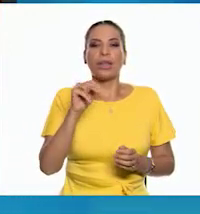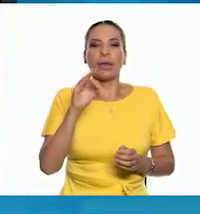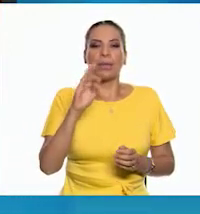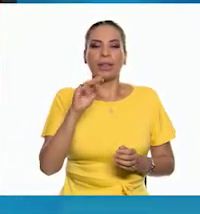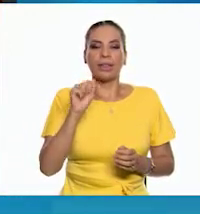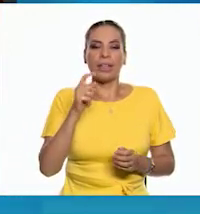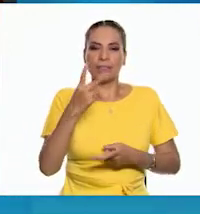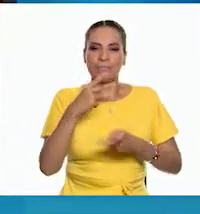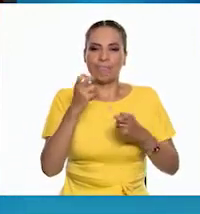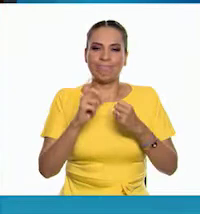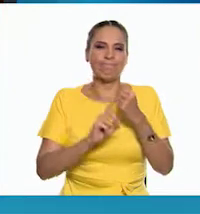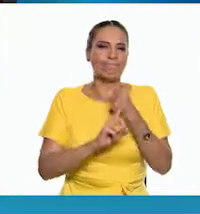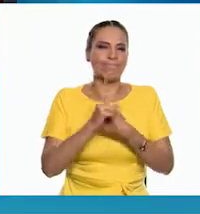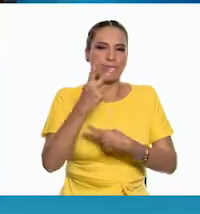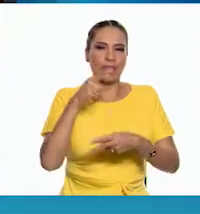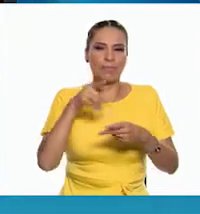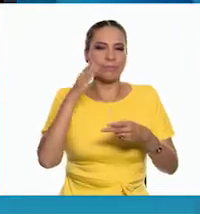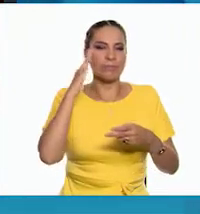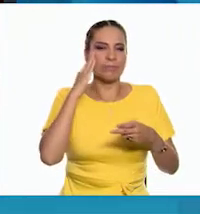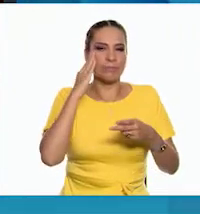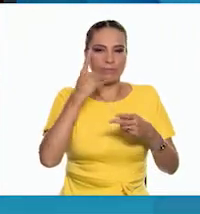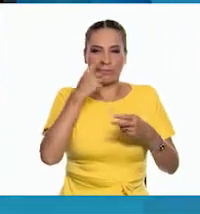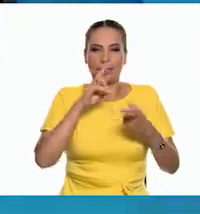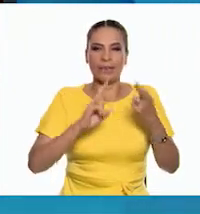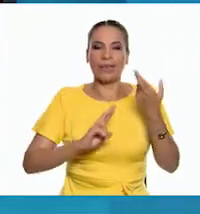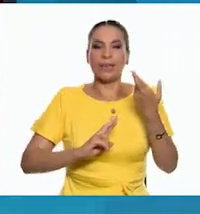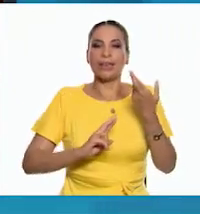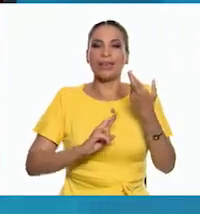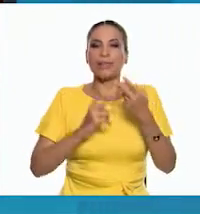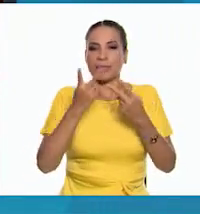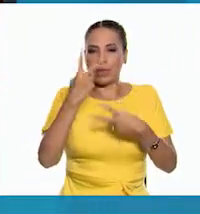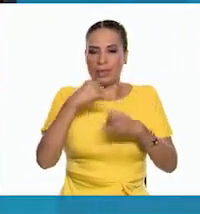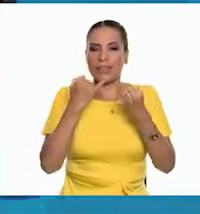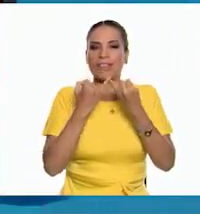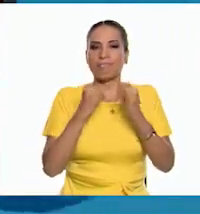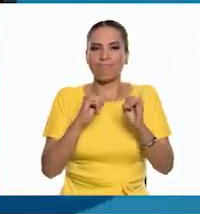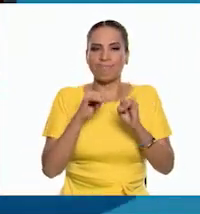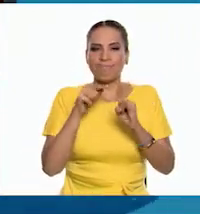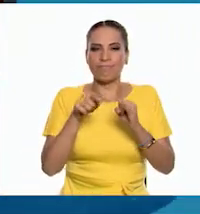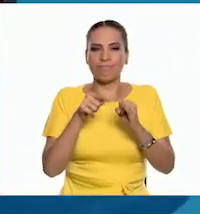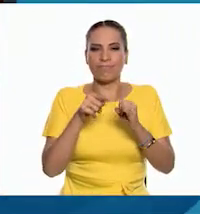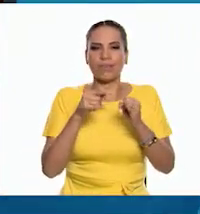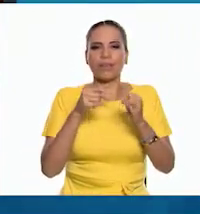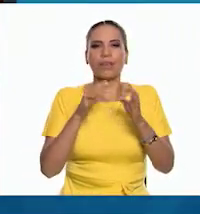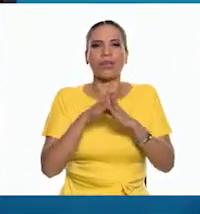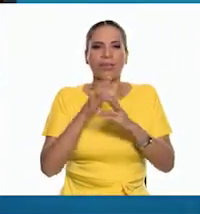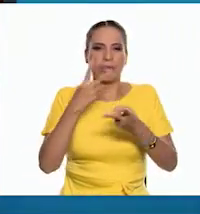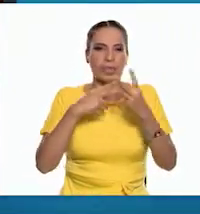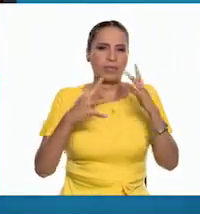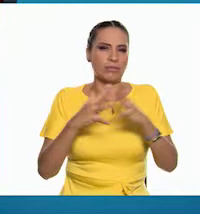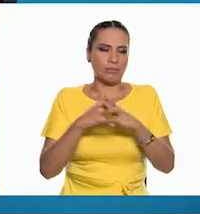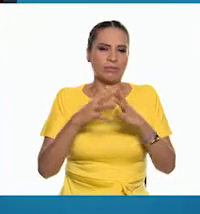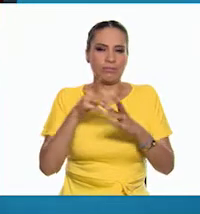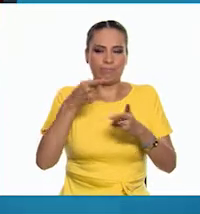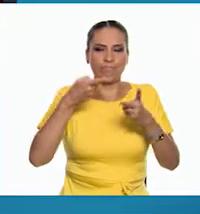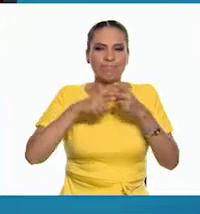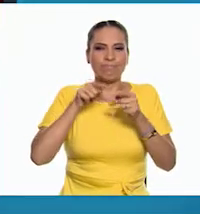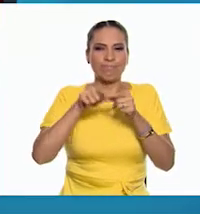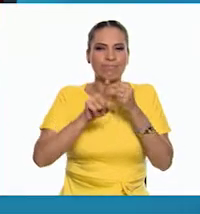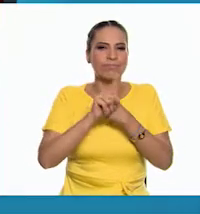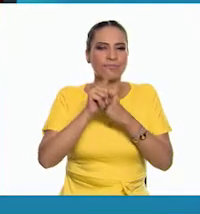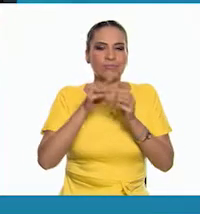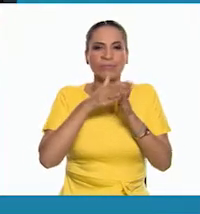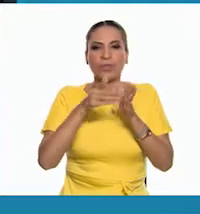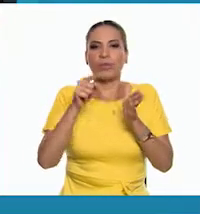de la revolución. Es decir, lo que va a prender la mecha, que va a aparecer después ya claramente en